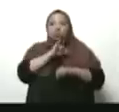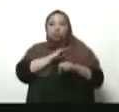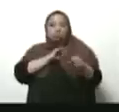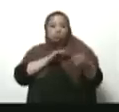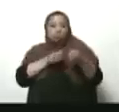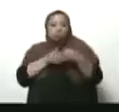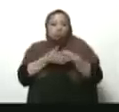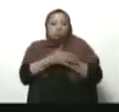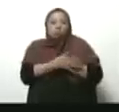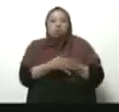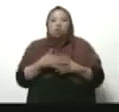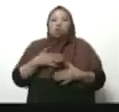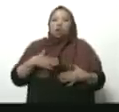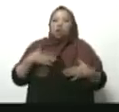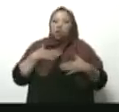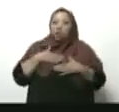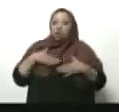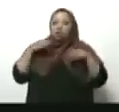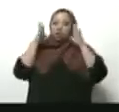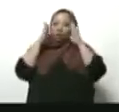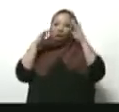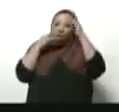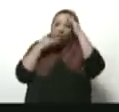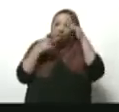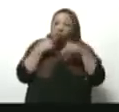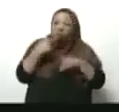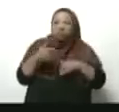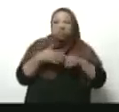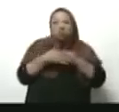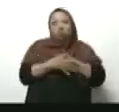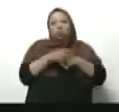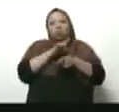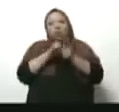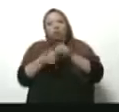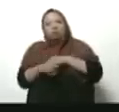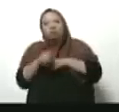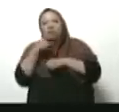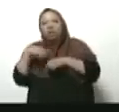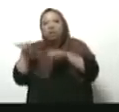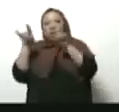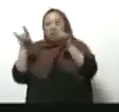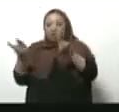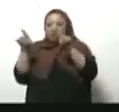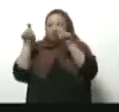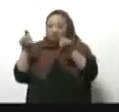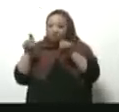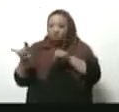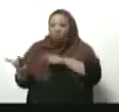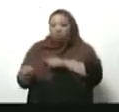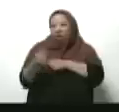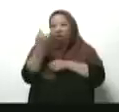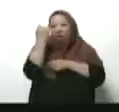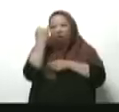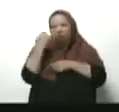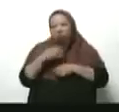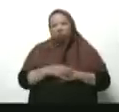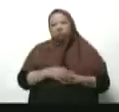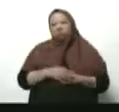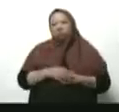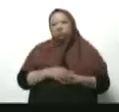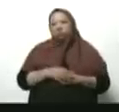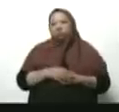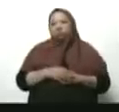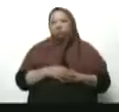obtener la confianza atención y acercamiento a los niños niñas y adolescentes en este sentido yo quiero destacar